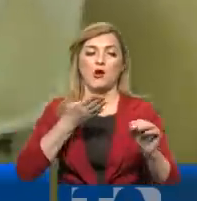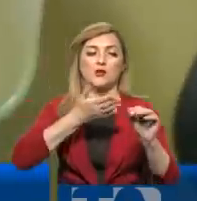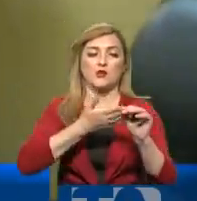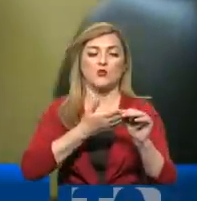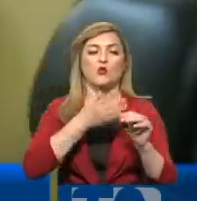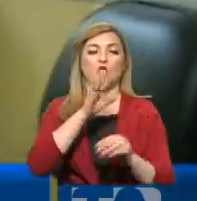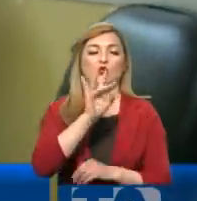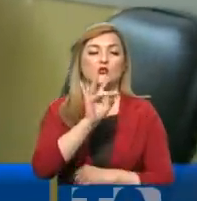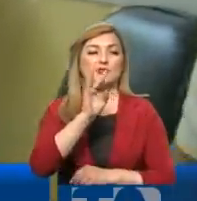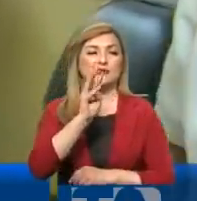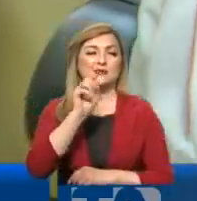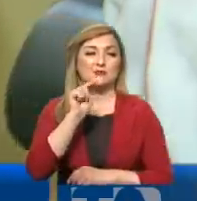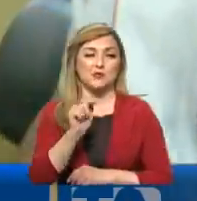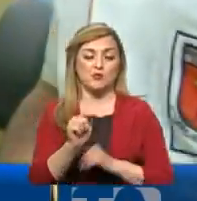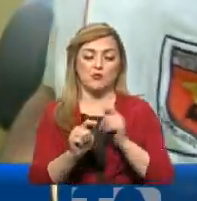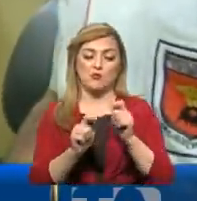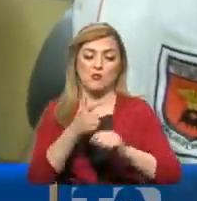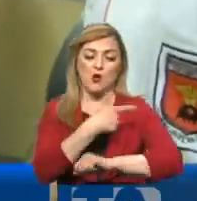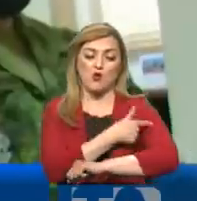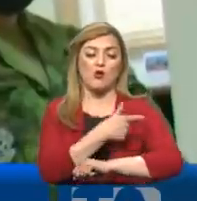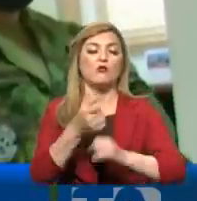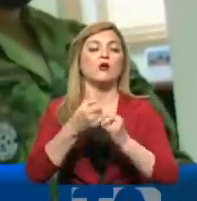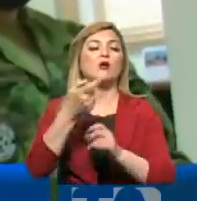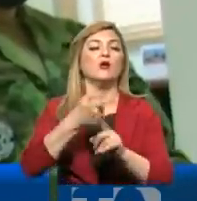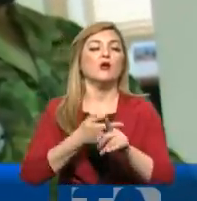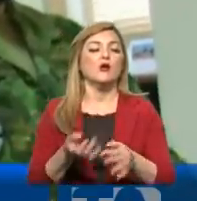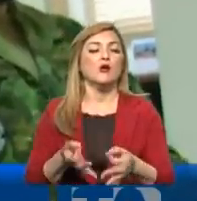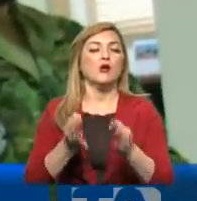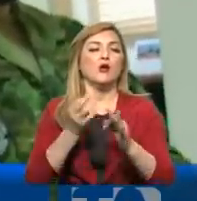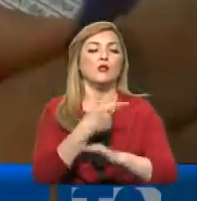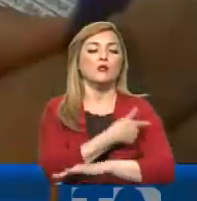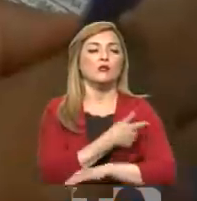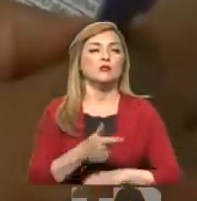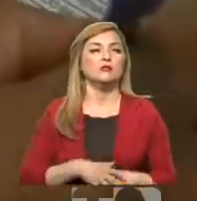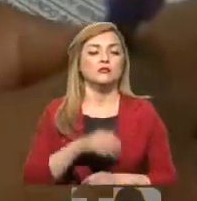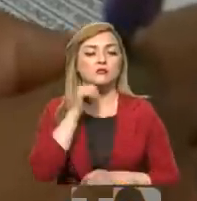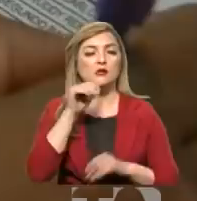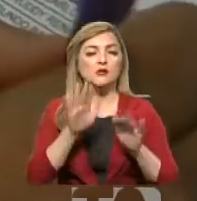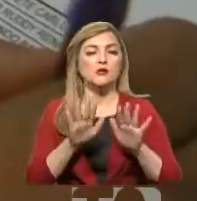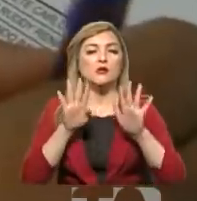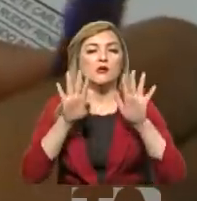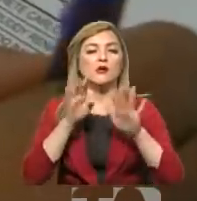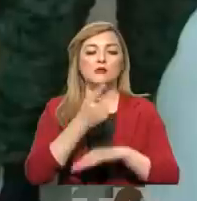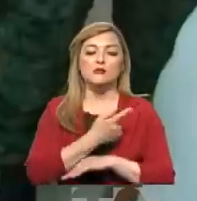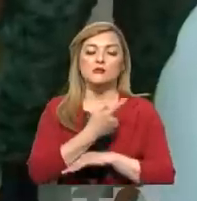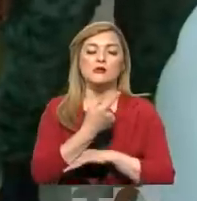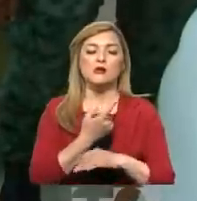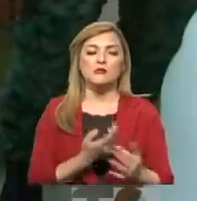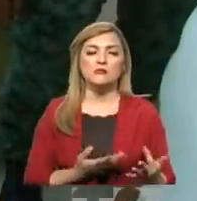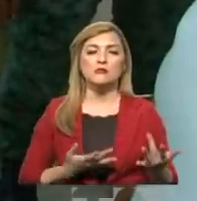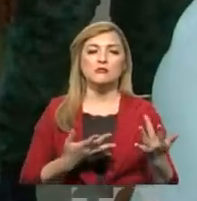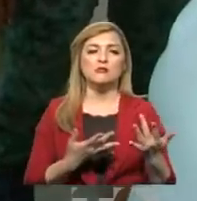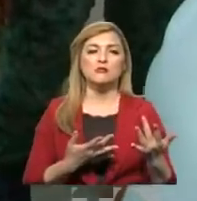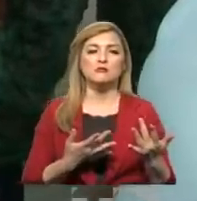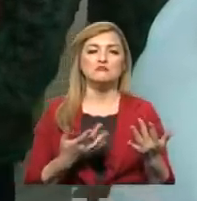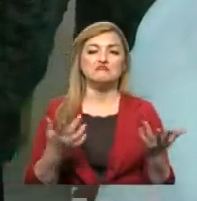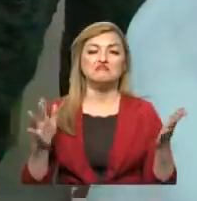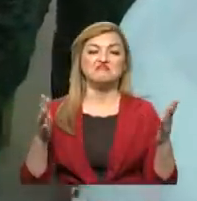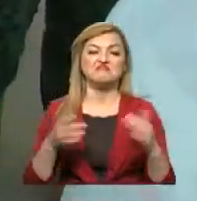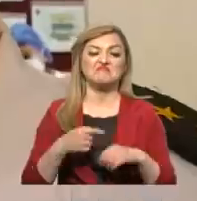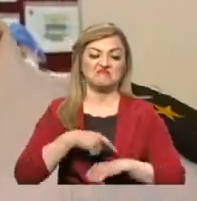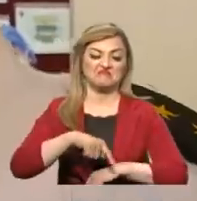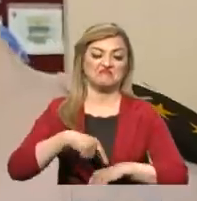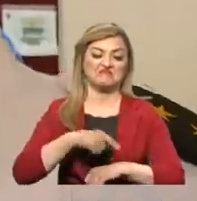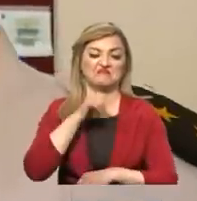86.000 personas hasta finales de febrero. Faltan menos de 19 días para esa meta y la tarea aún es